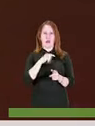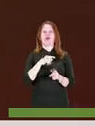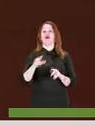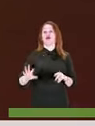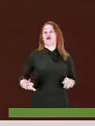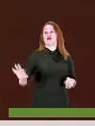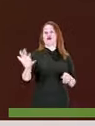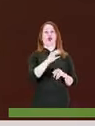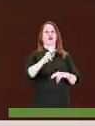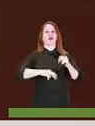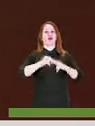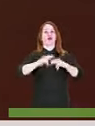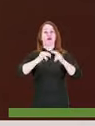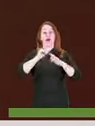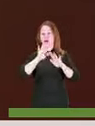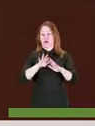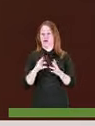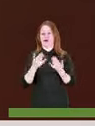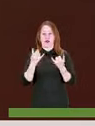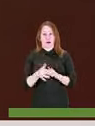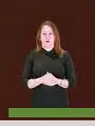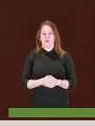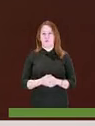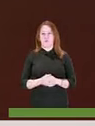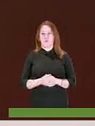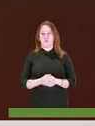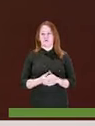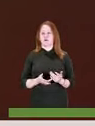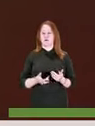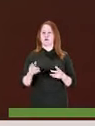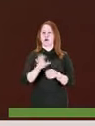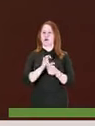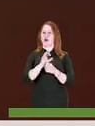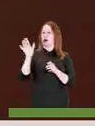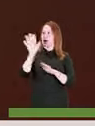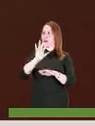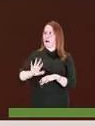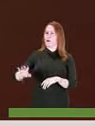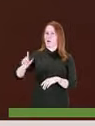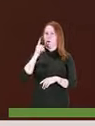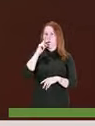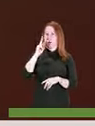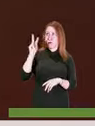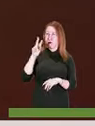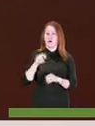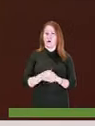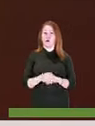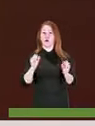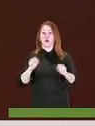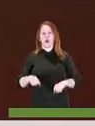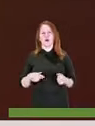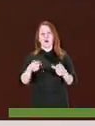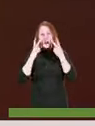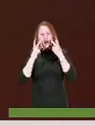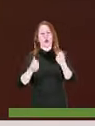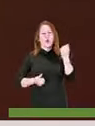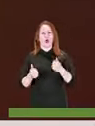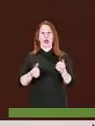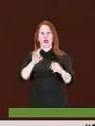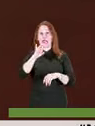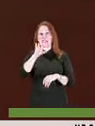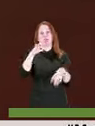contrato de obra, tienen contrato de interventoría. En este mapa de la ciudad ustedes pueden ver que de esas 15 obras a cargo del IDU, hay unas obras que ya